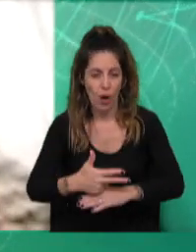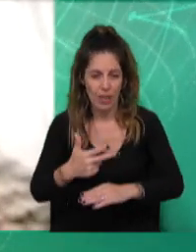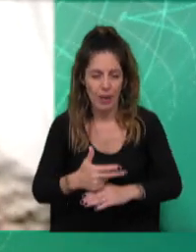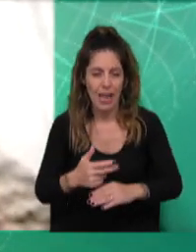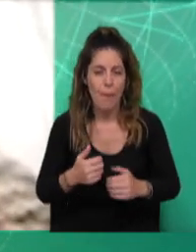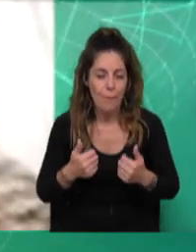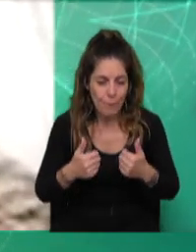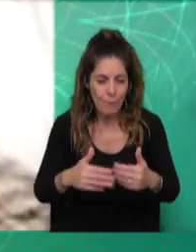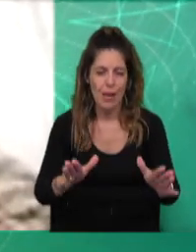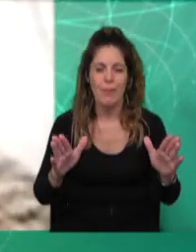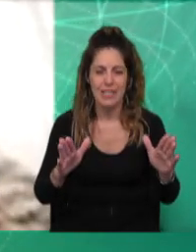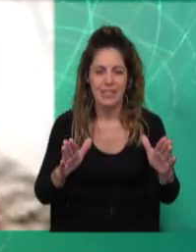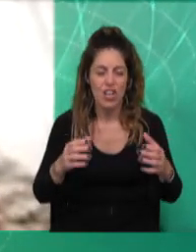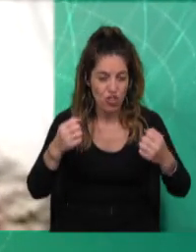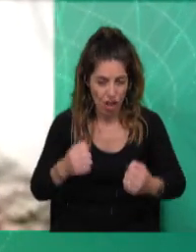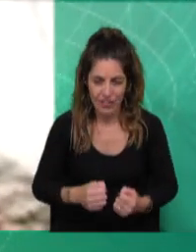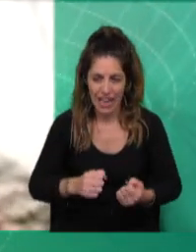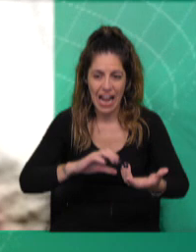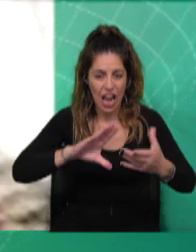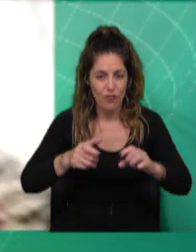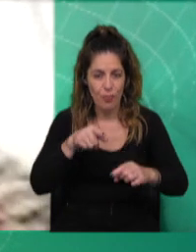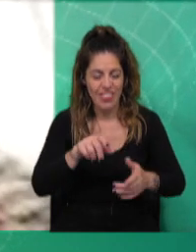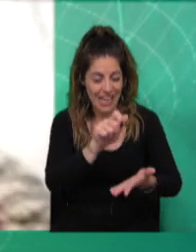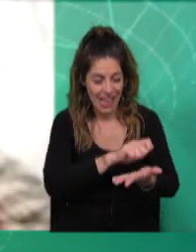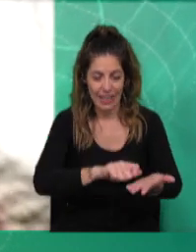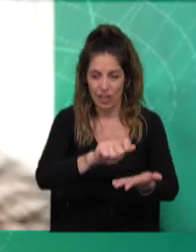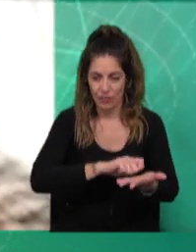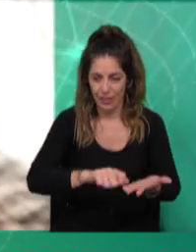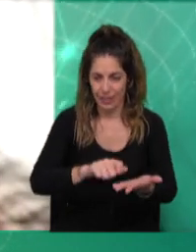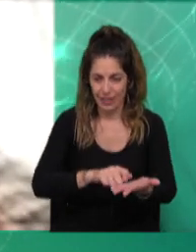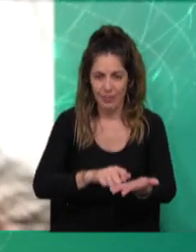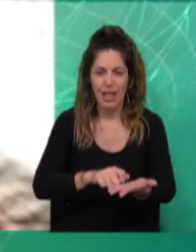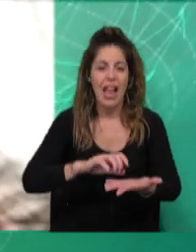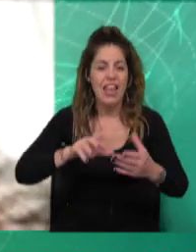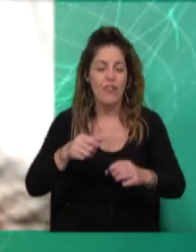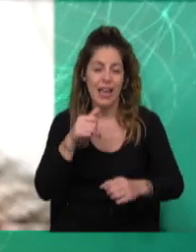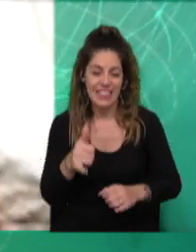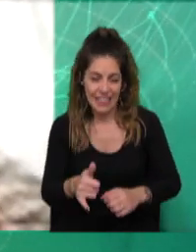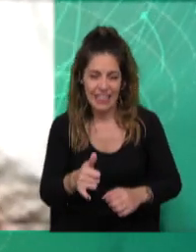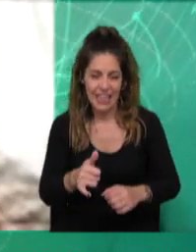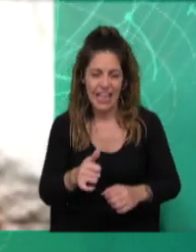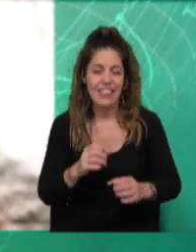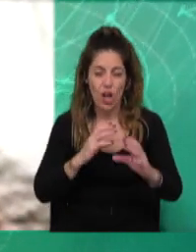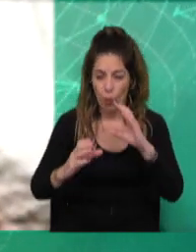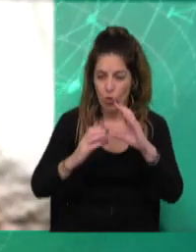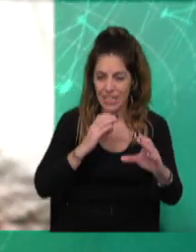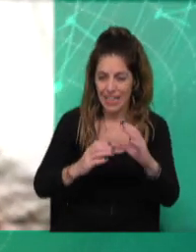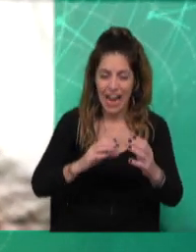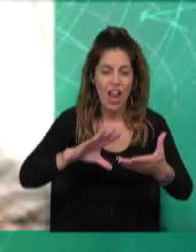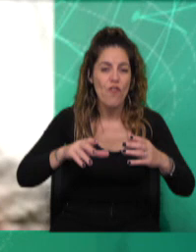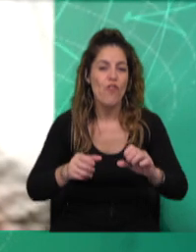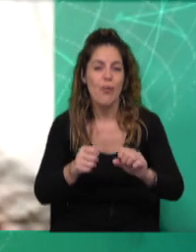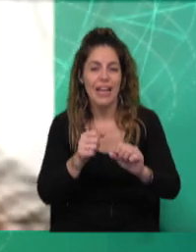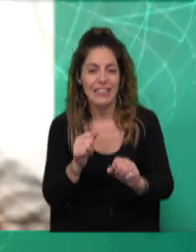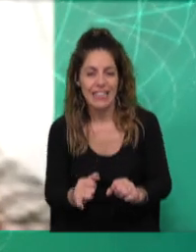para para de alguna manera solidificar la forma el de escribir porque esa la forma que él tiene de de comunicar y la forma que él tiene